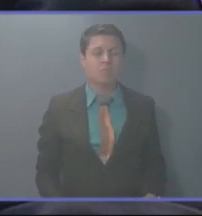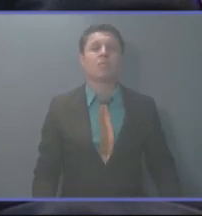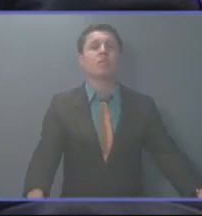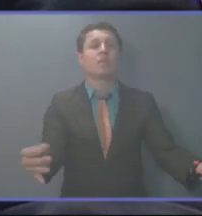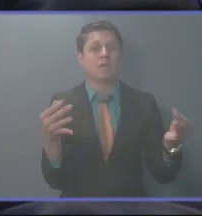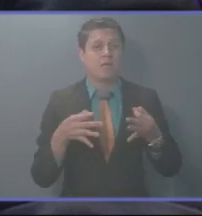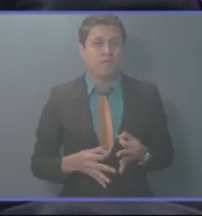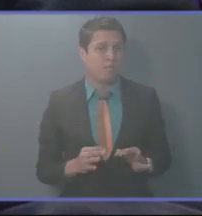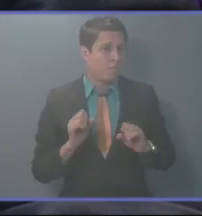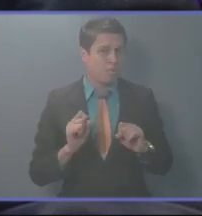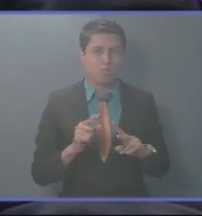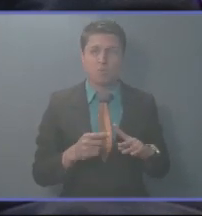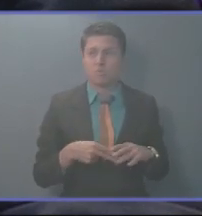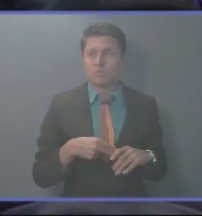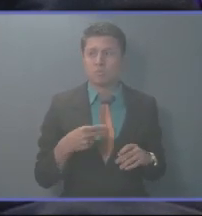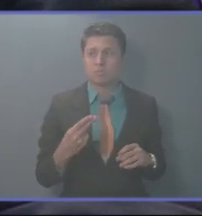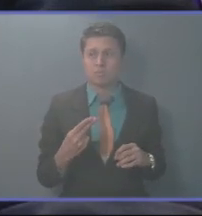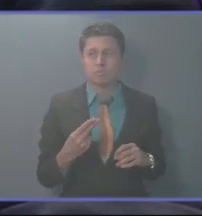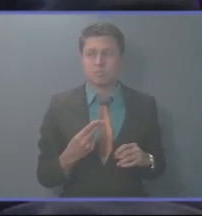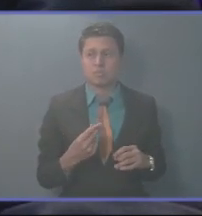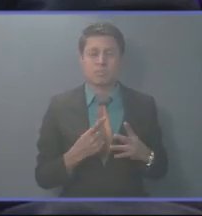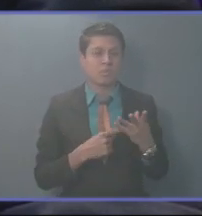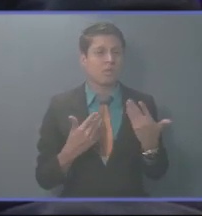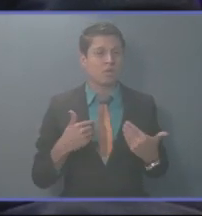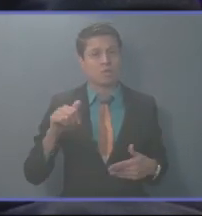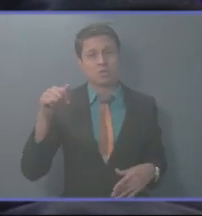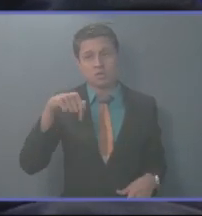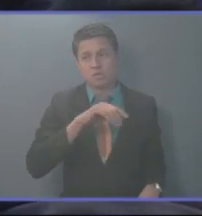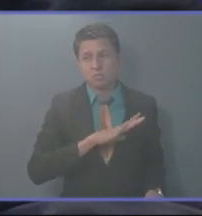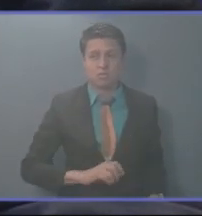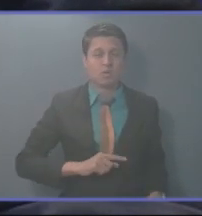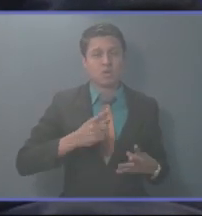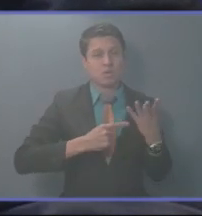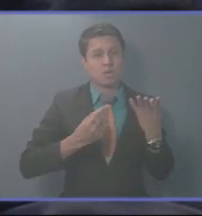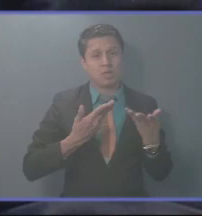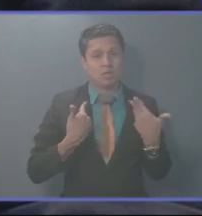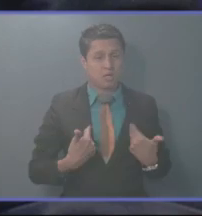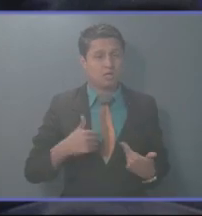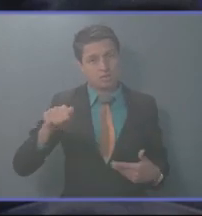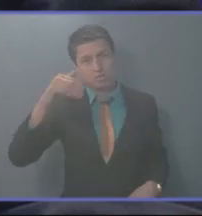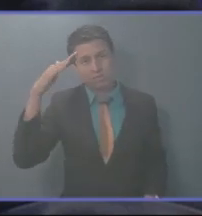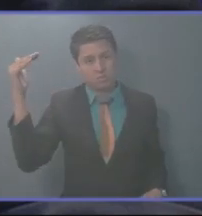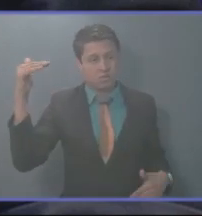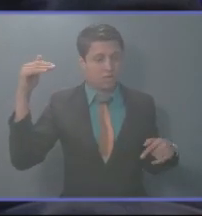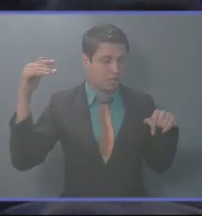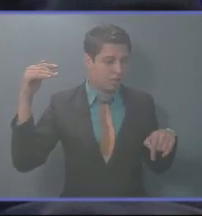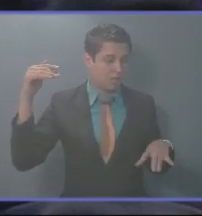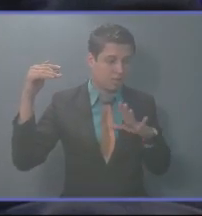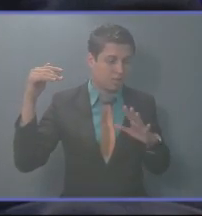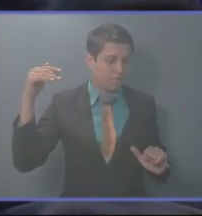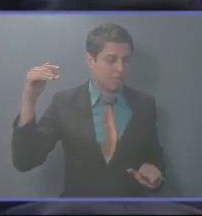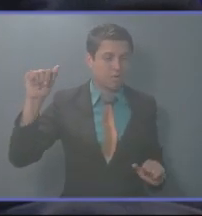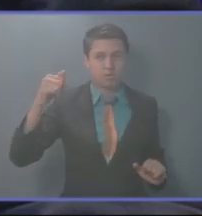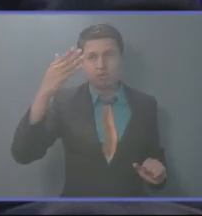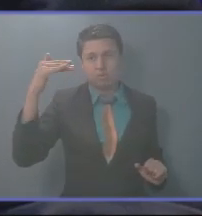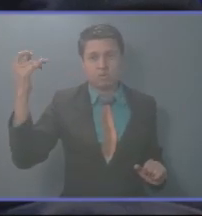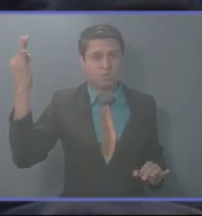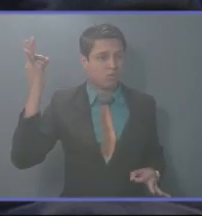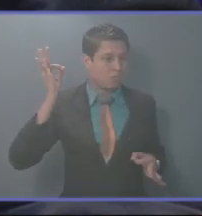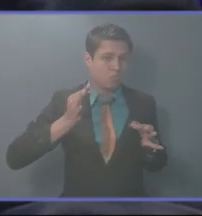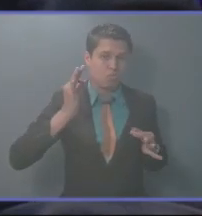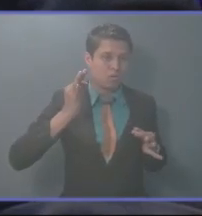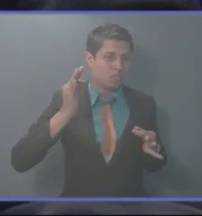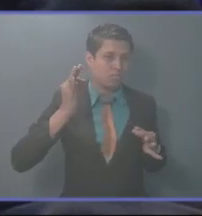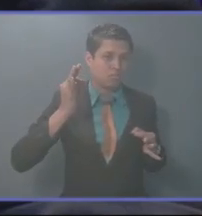carácter imprescriptible según el derecho internacional, por lo que internamente no pueden dictarse medidas que